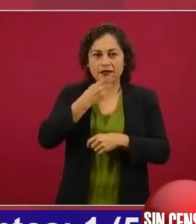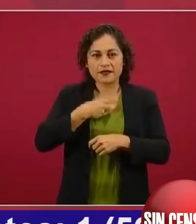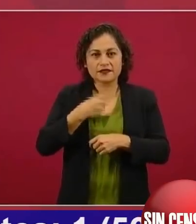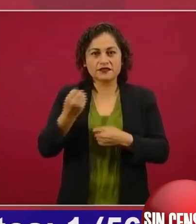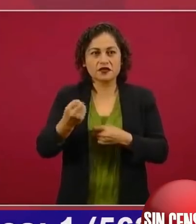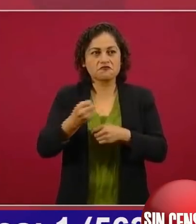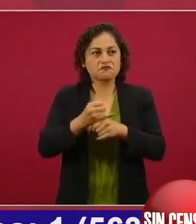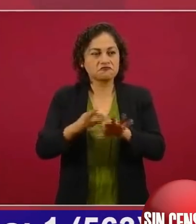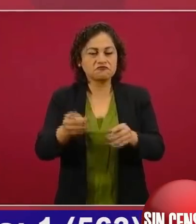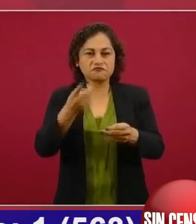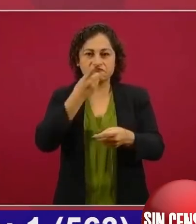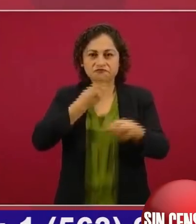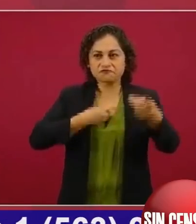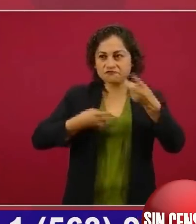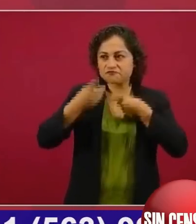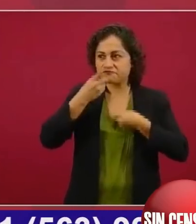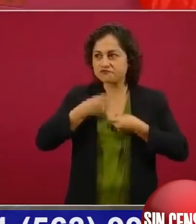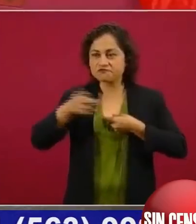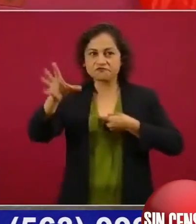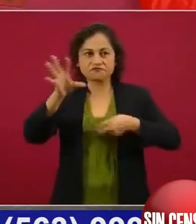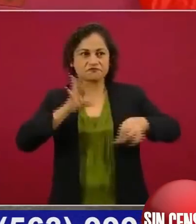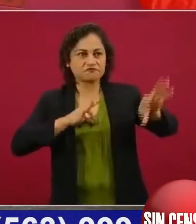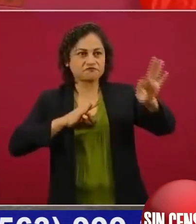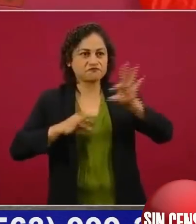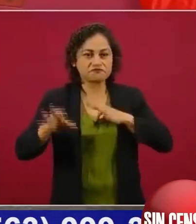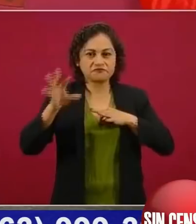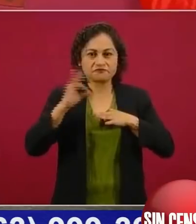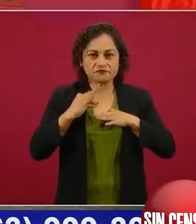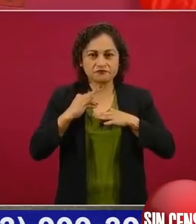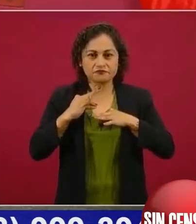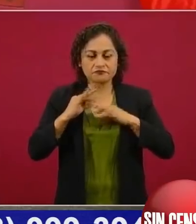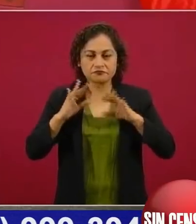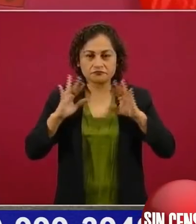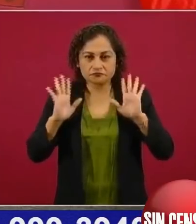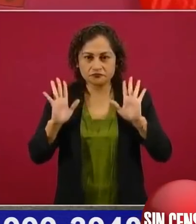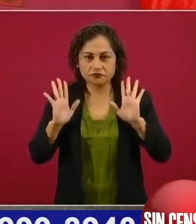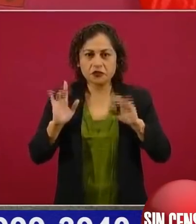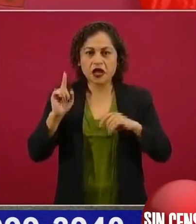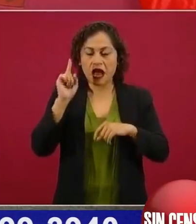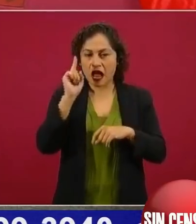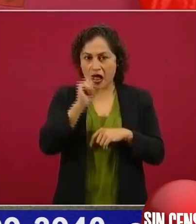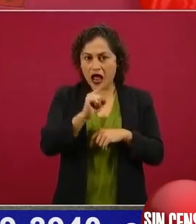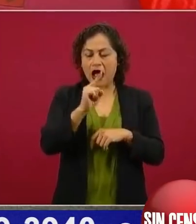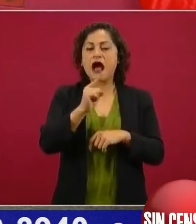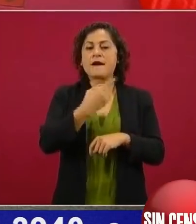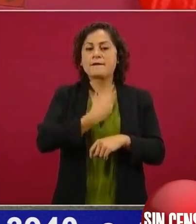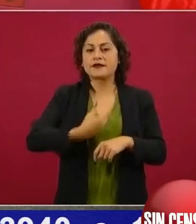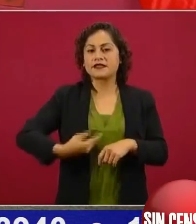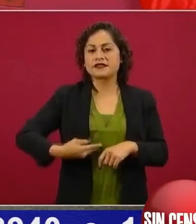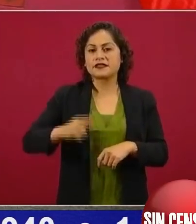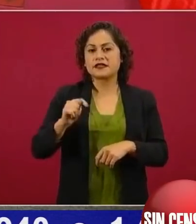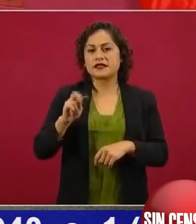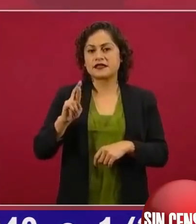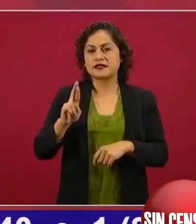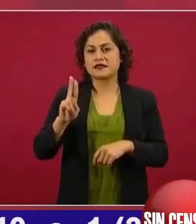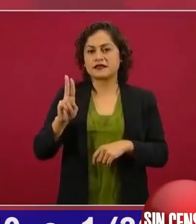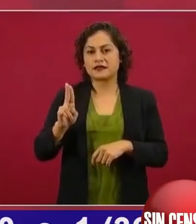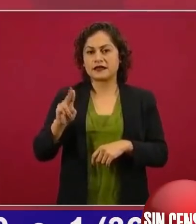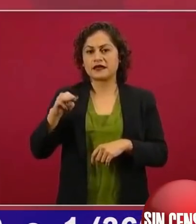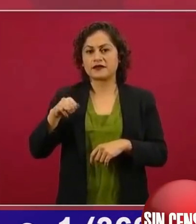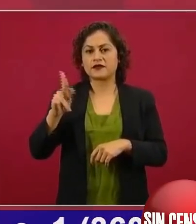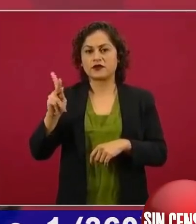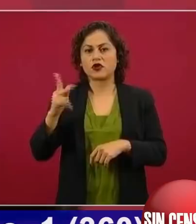si ya dijo el presidente Trump que esa oficina se hiciera cargo de la